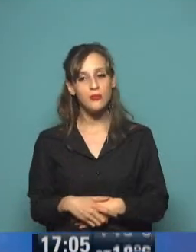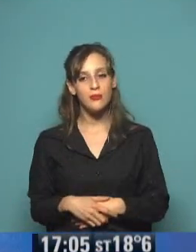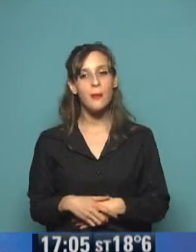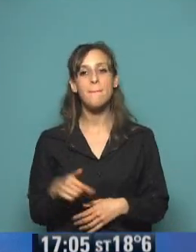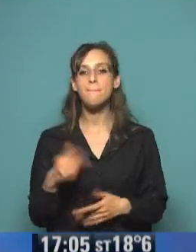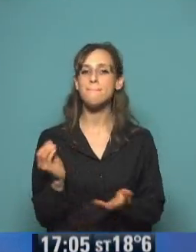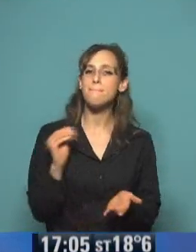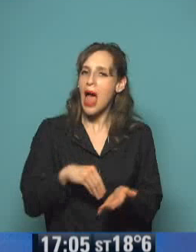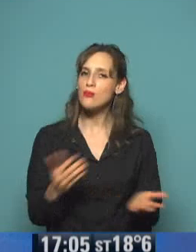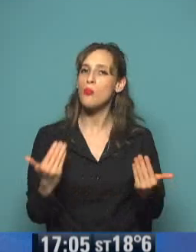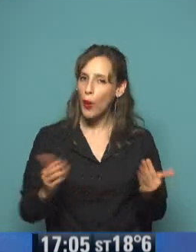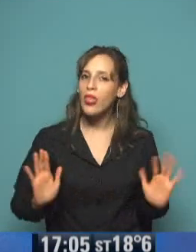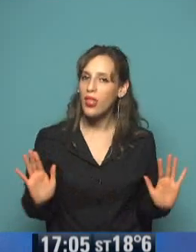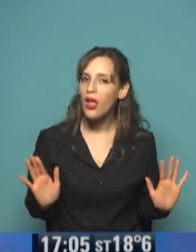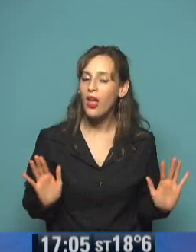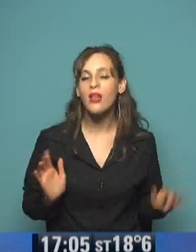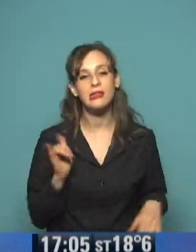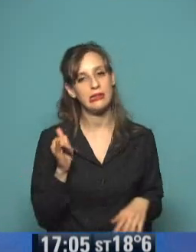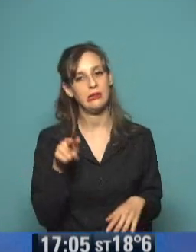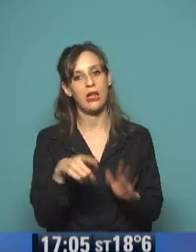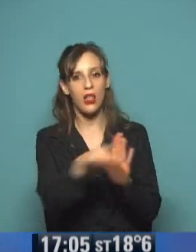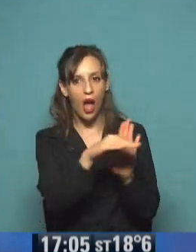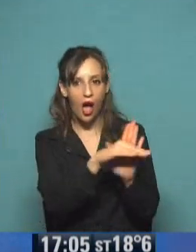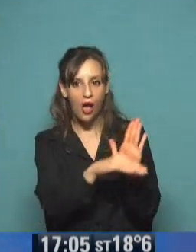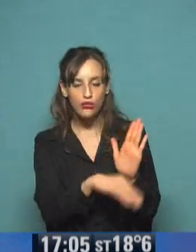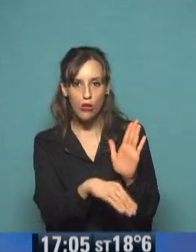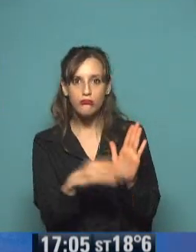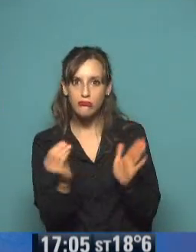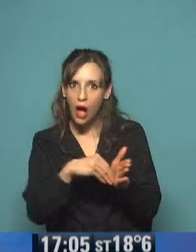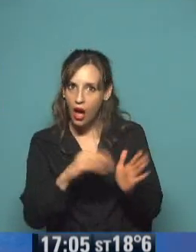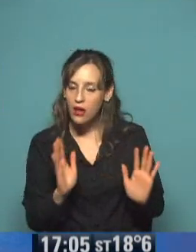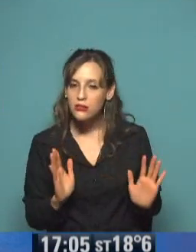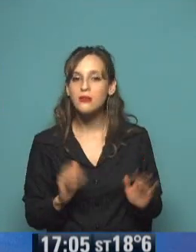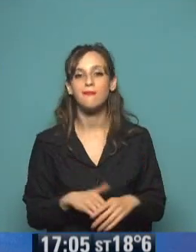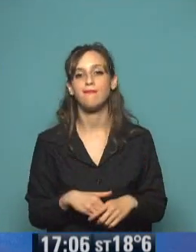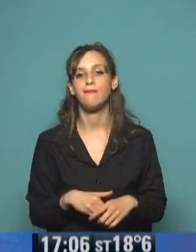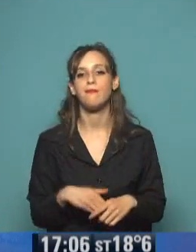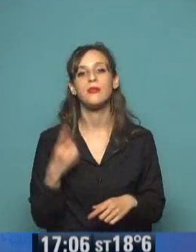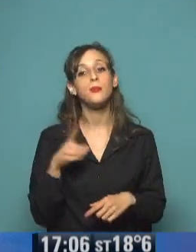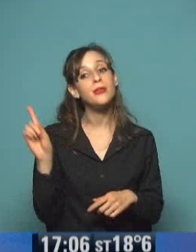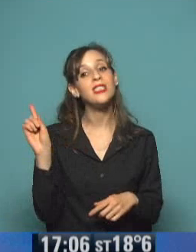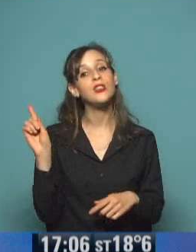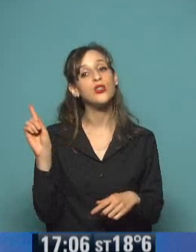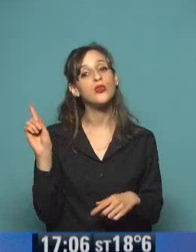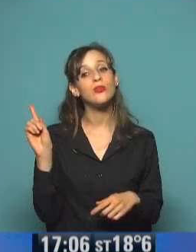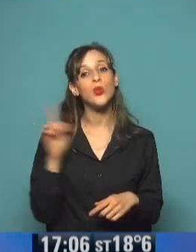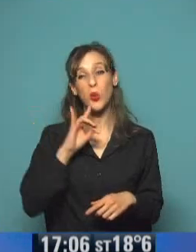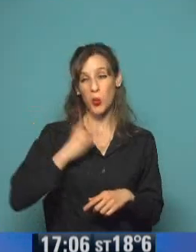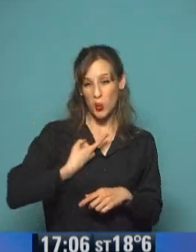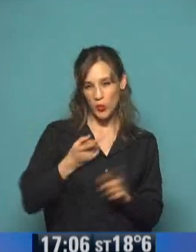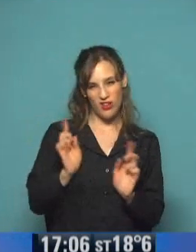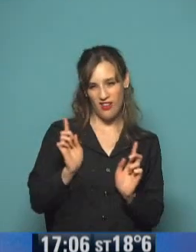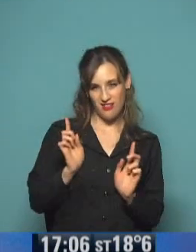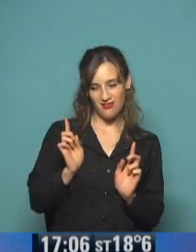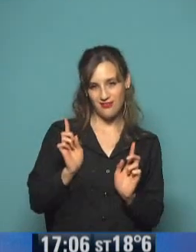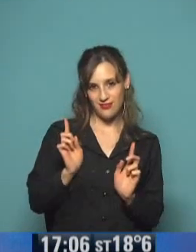para agregar, ¿no es cierto? Porque ahí tenemos más datos. Sí, podemos poner que es audaz. Pero, ¿qué les parece si vemos